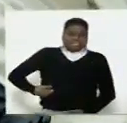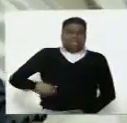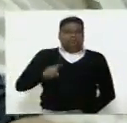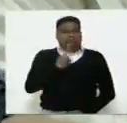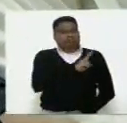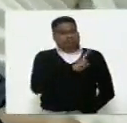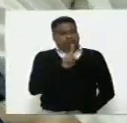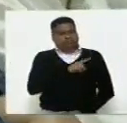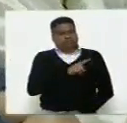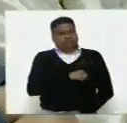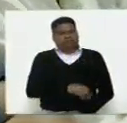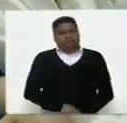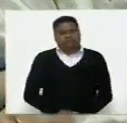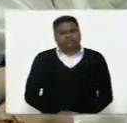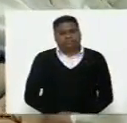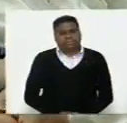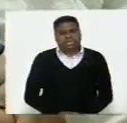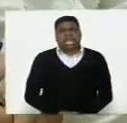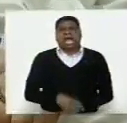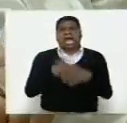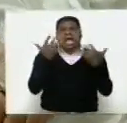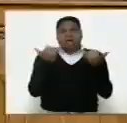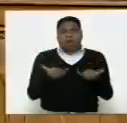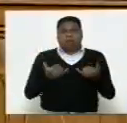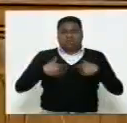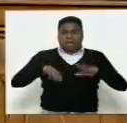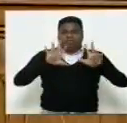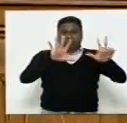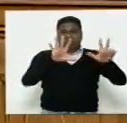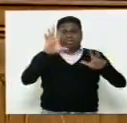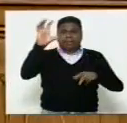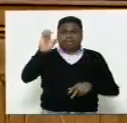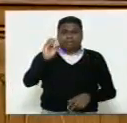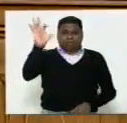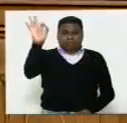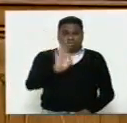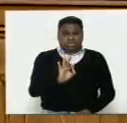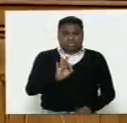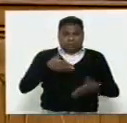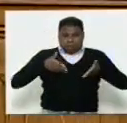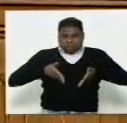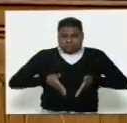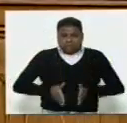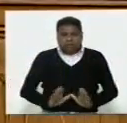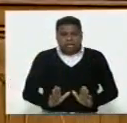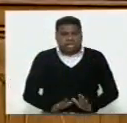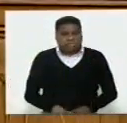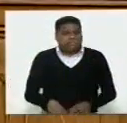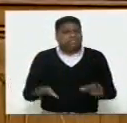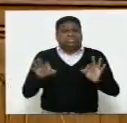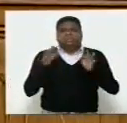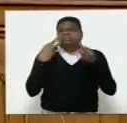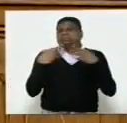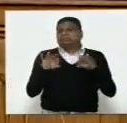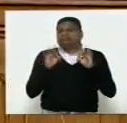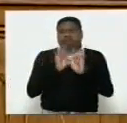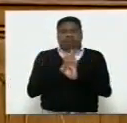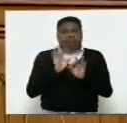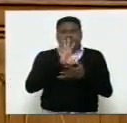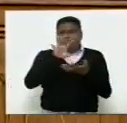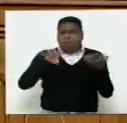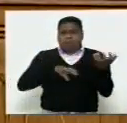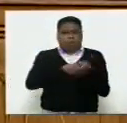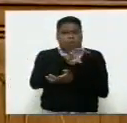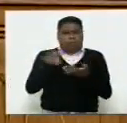país. Mientras el 80% de los partos son naturales, no tienen ningún tipo de complicación,